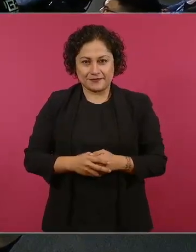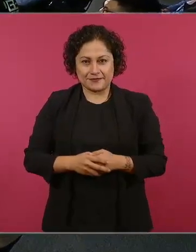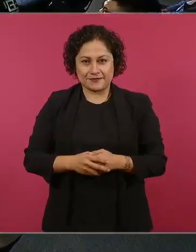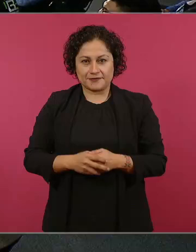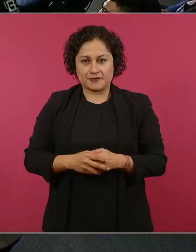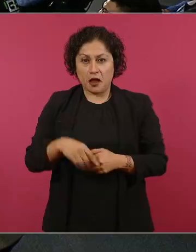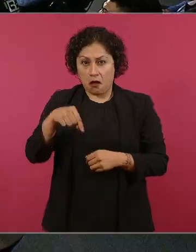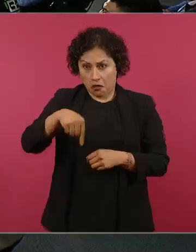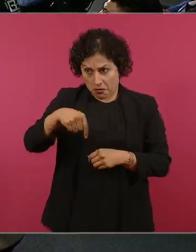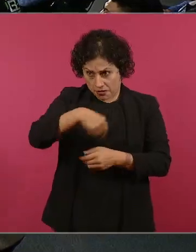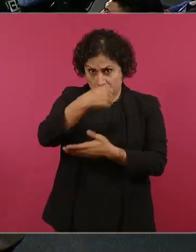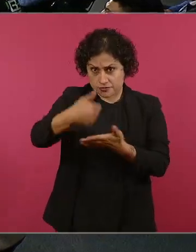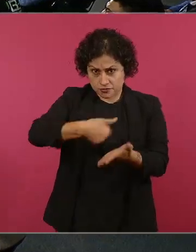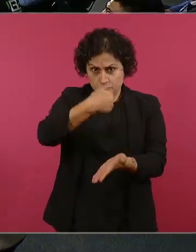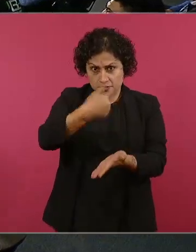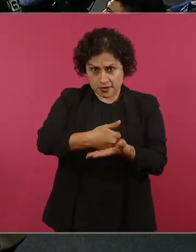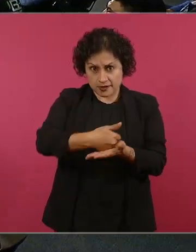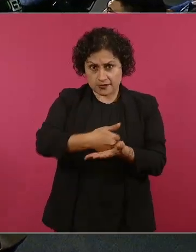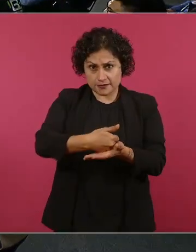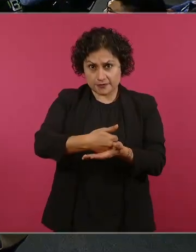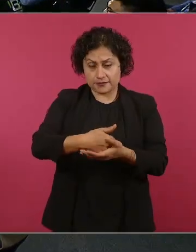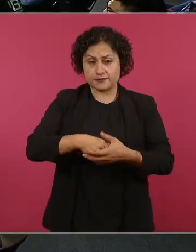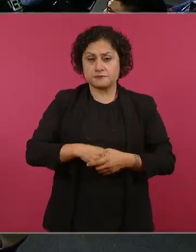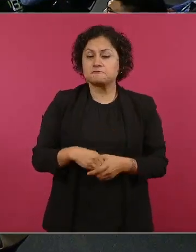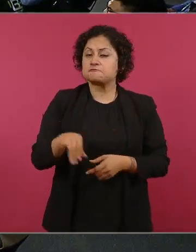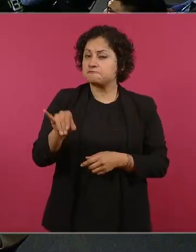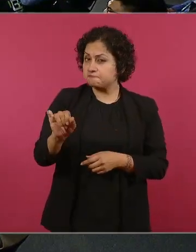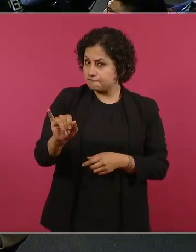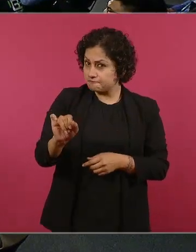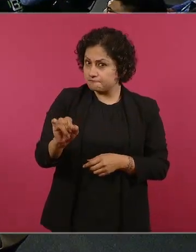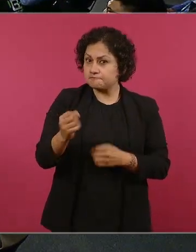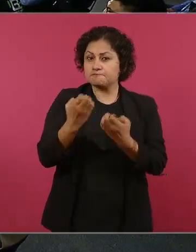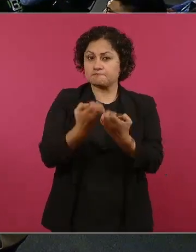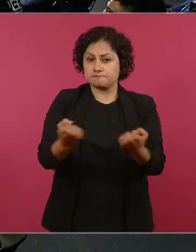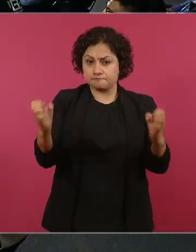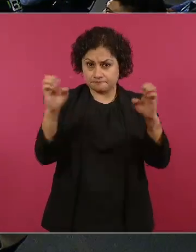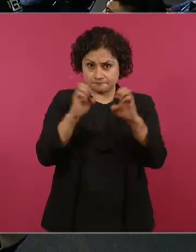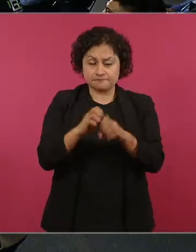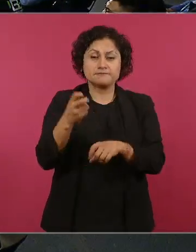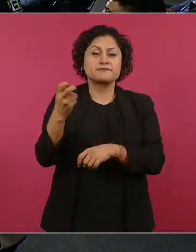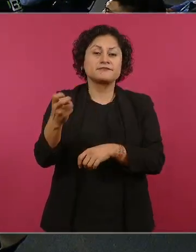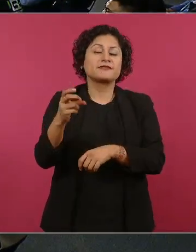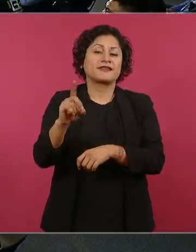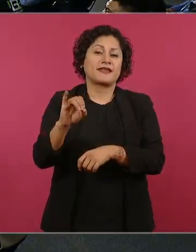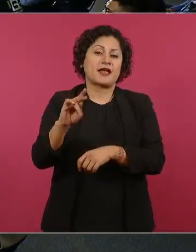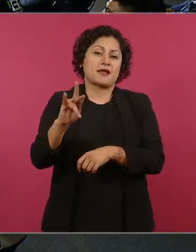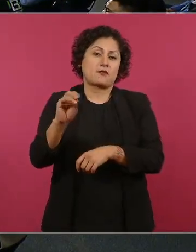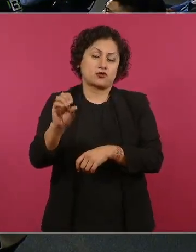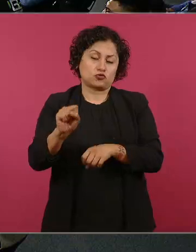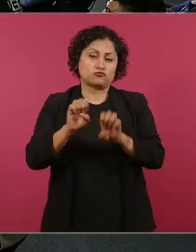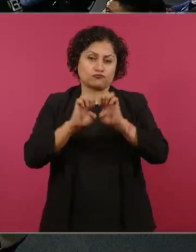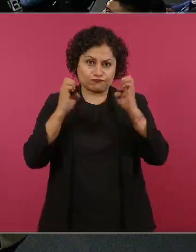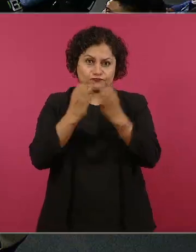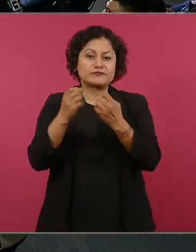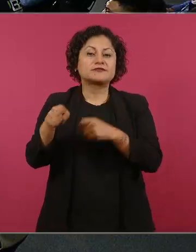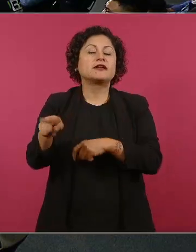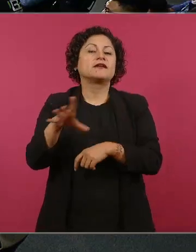Aquí en la ciudad, sí, en el Estadio de los Diablos, viene Astros